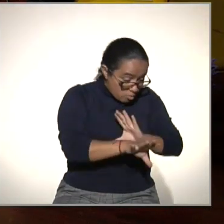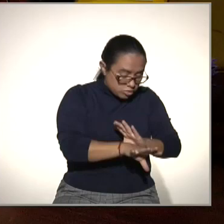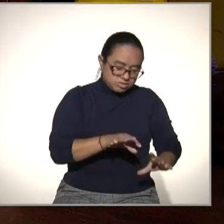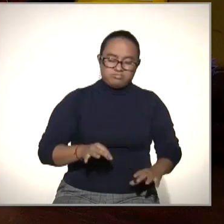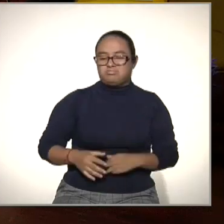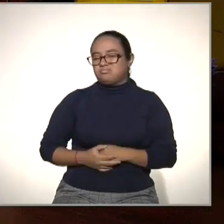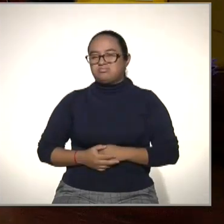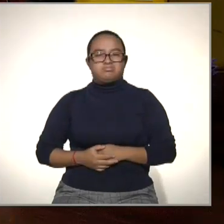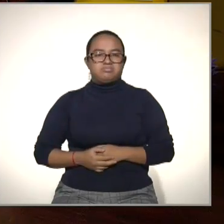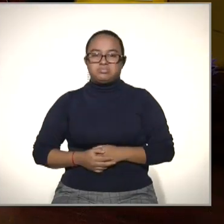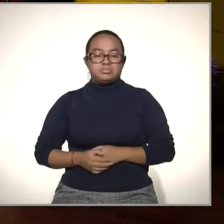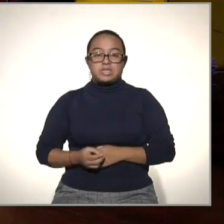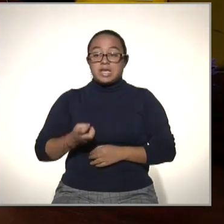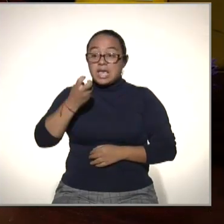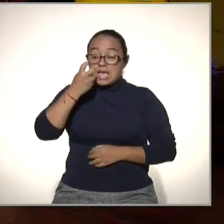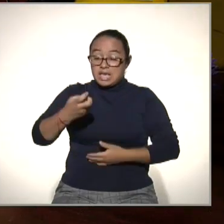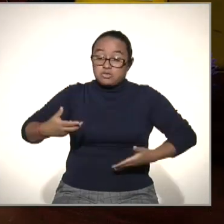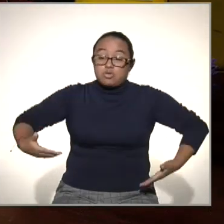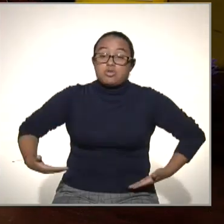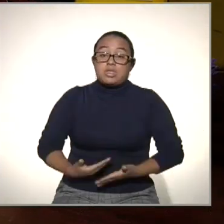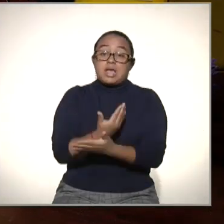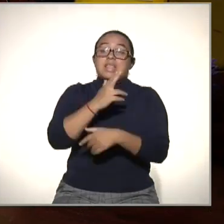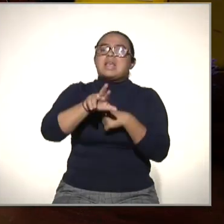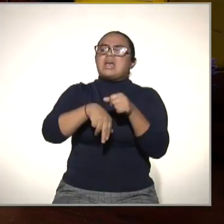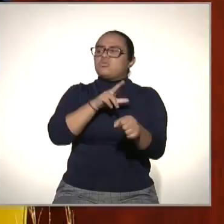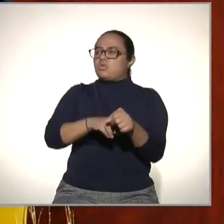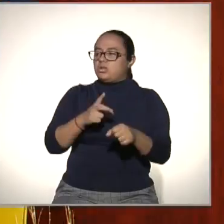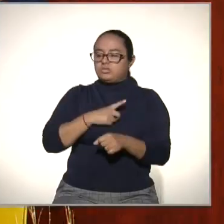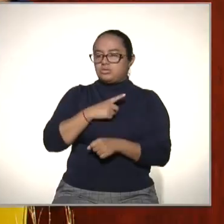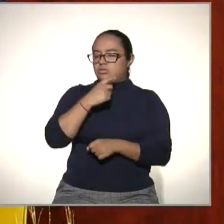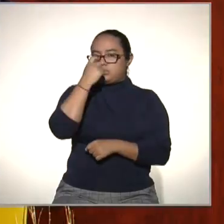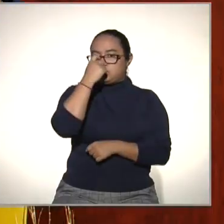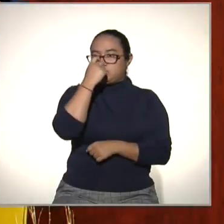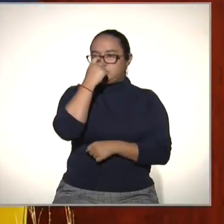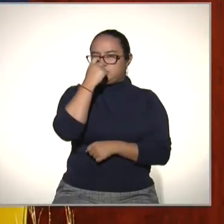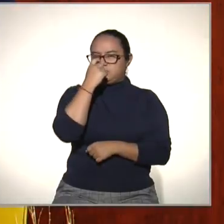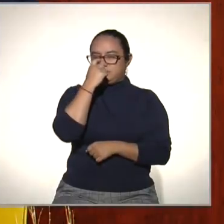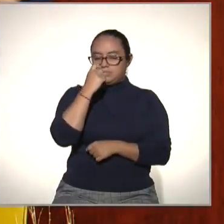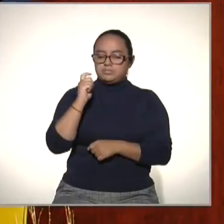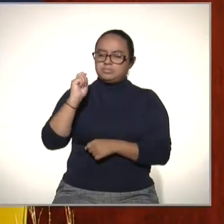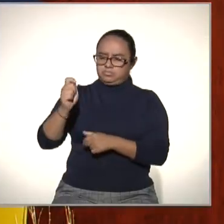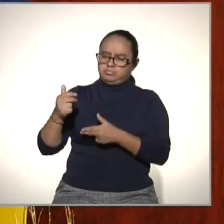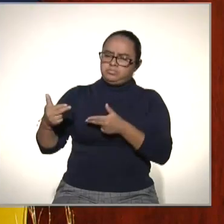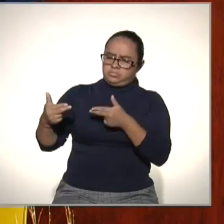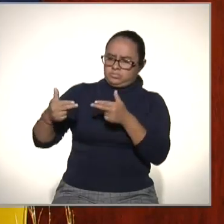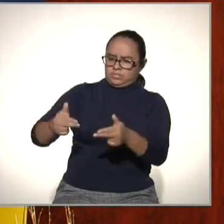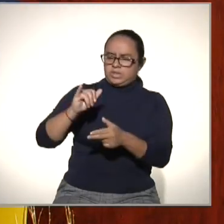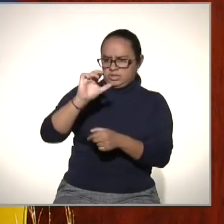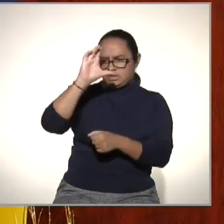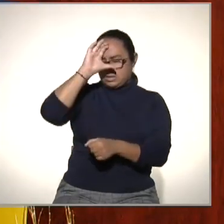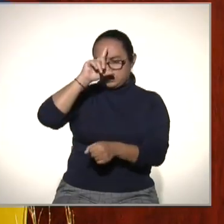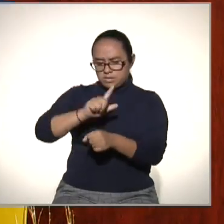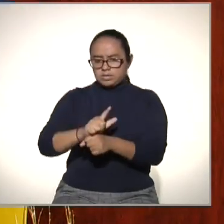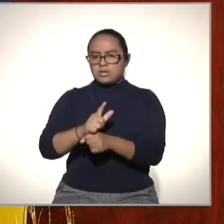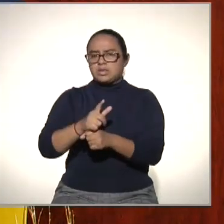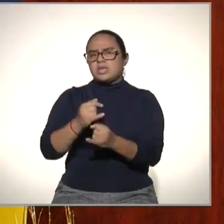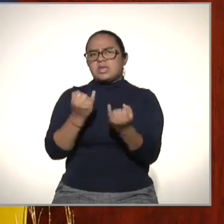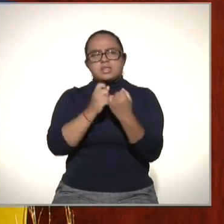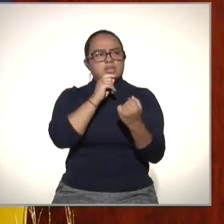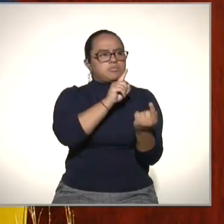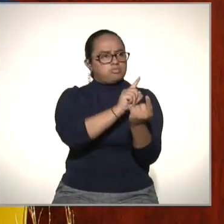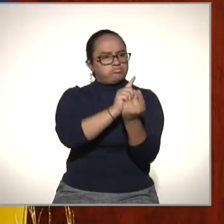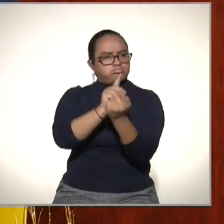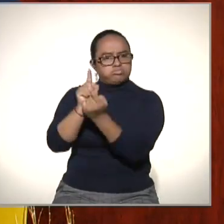se viene al mundo de una manera natural, ¿no? Sino que, por supuesto, hay herencia cultural y es relacional. Pero hay